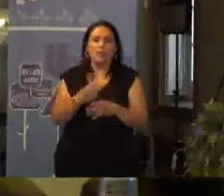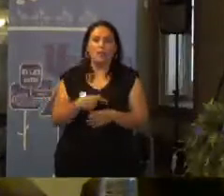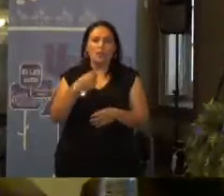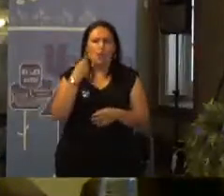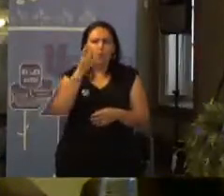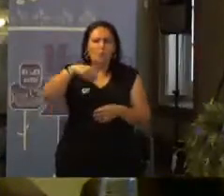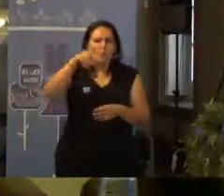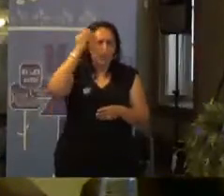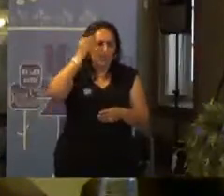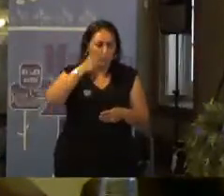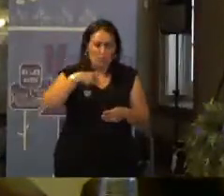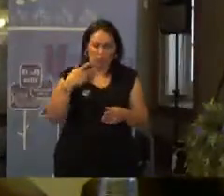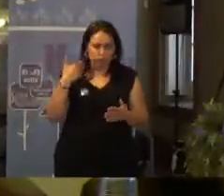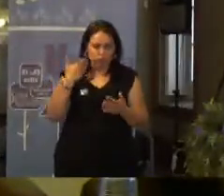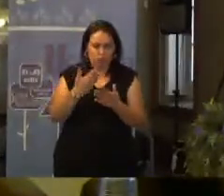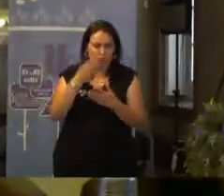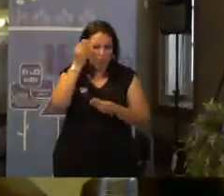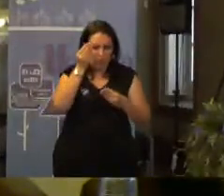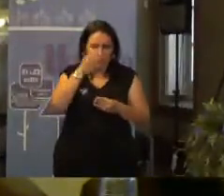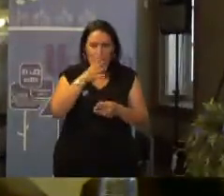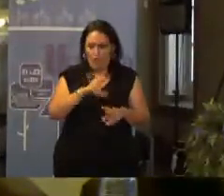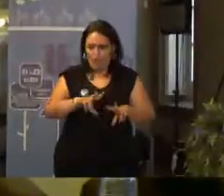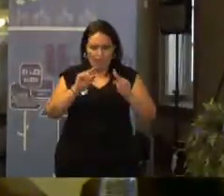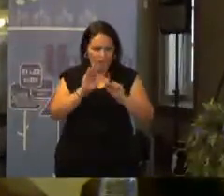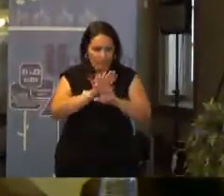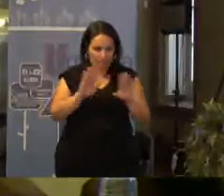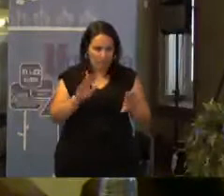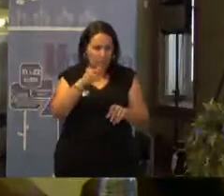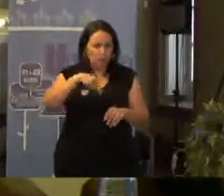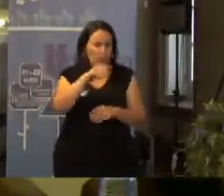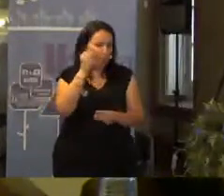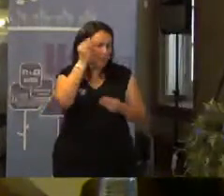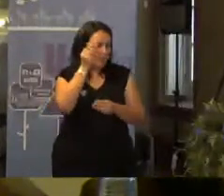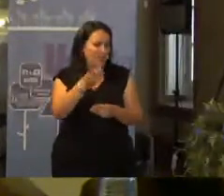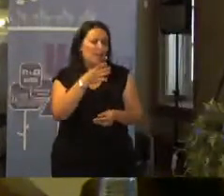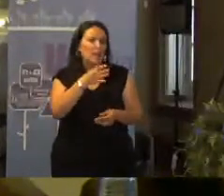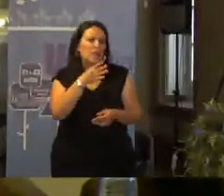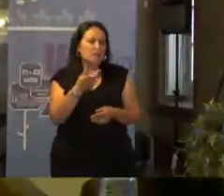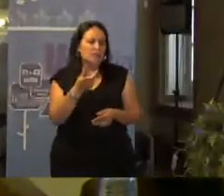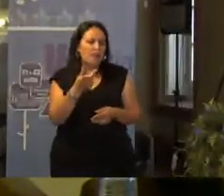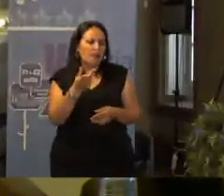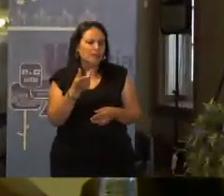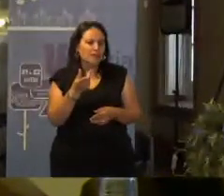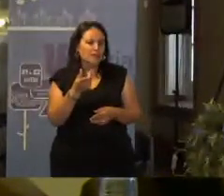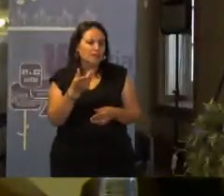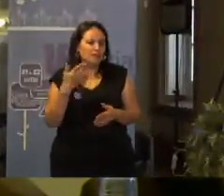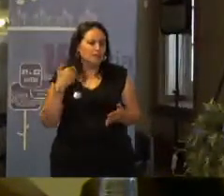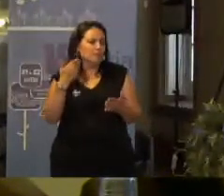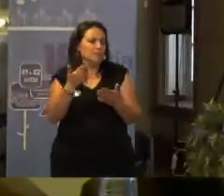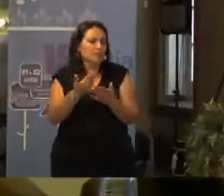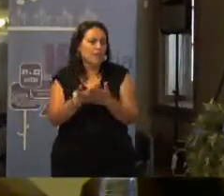moitas veces, e con isto definitivamente acabo, que pasou desde que rematou